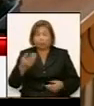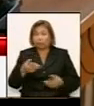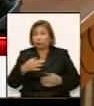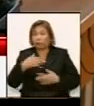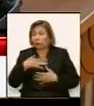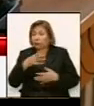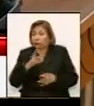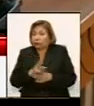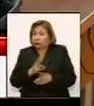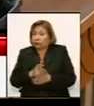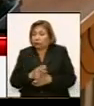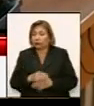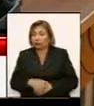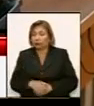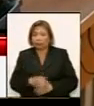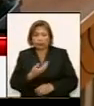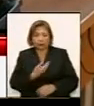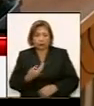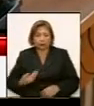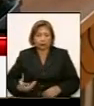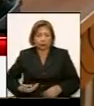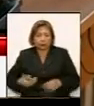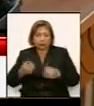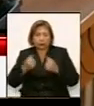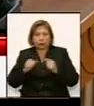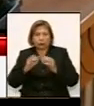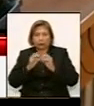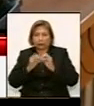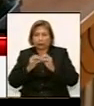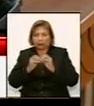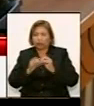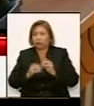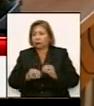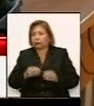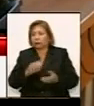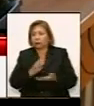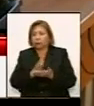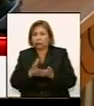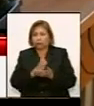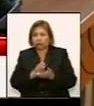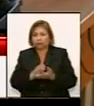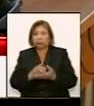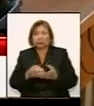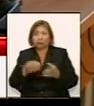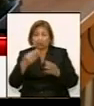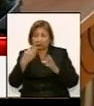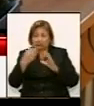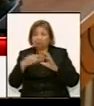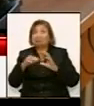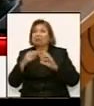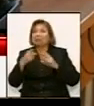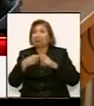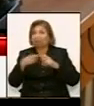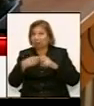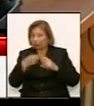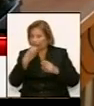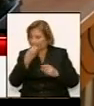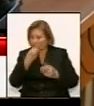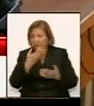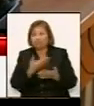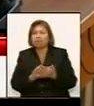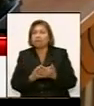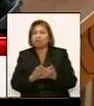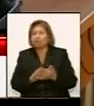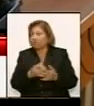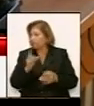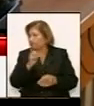recelo de que el Estado intente regular contenidos que se comparten por Internet, y eso es algo que a nosotros nos parece muy saludable. La